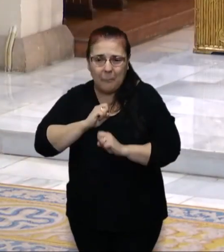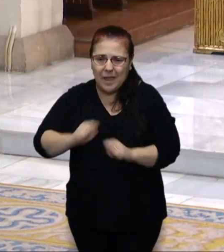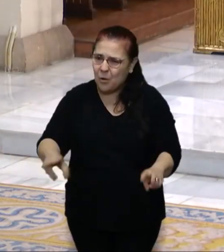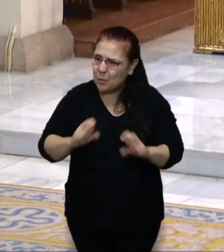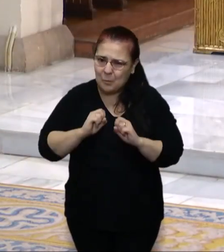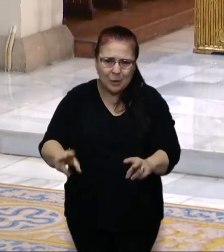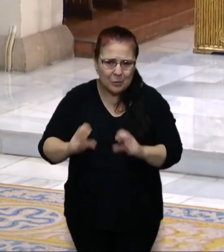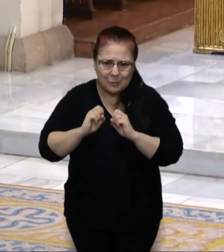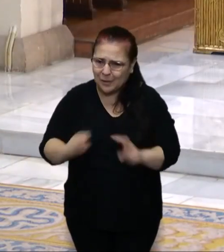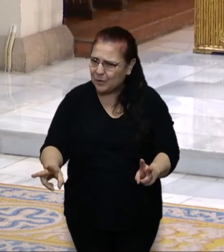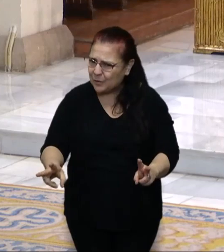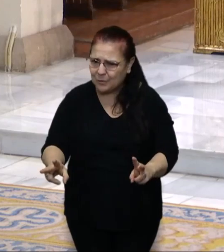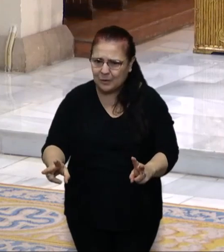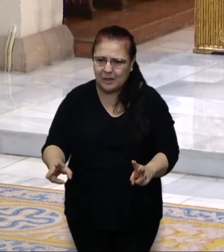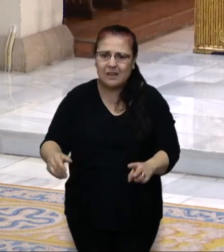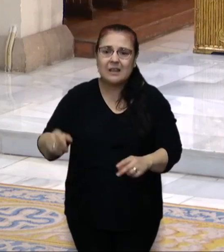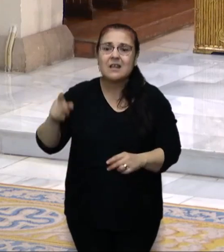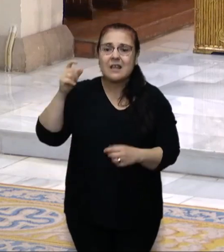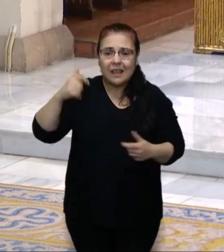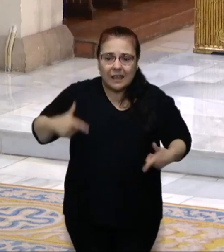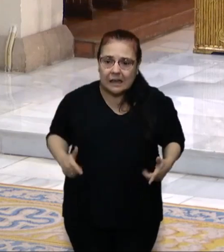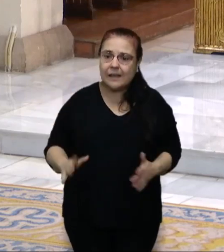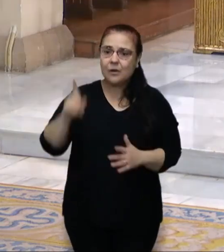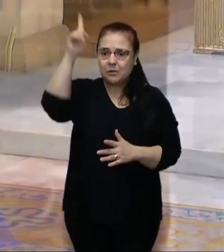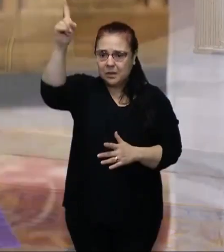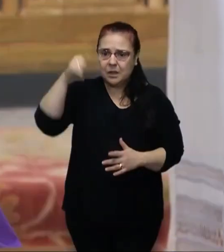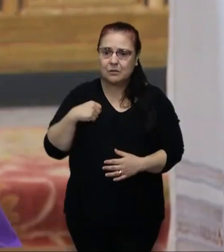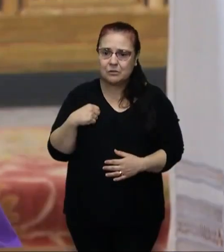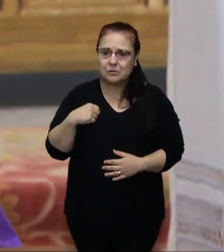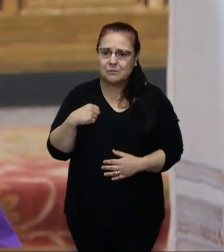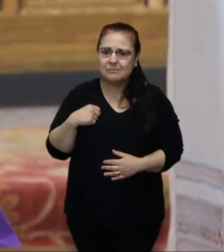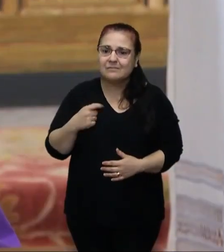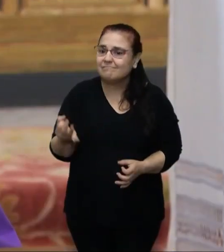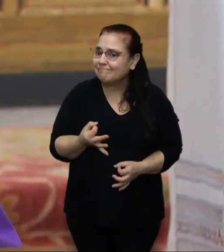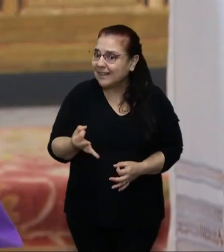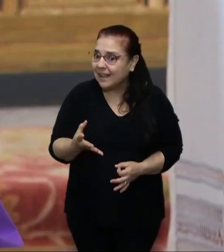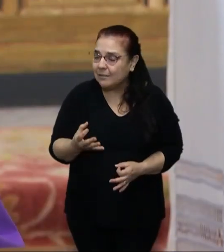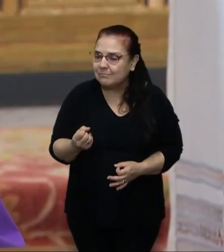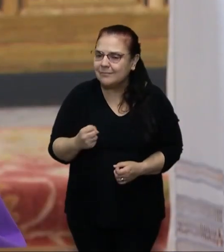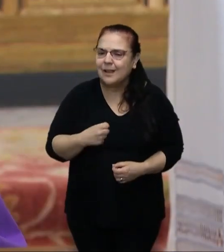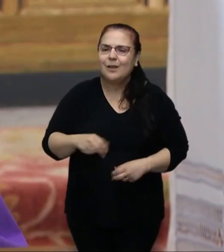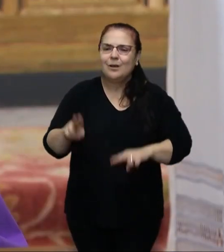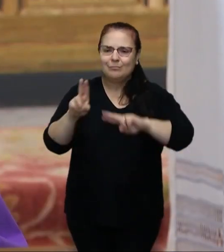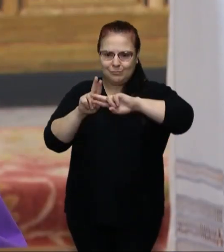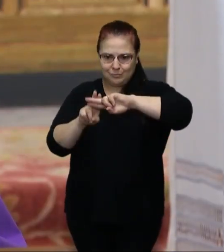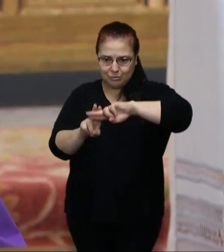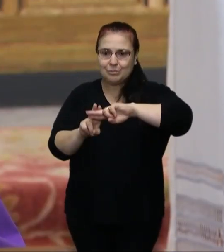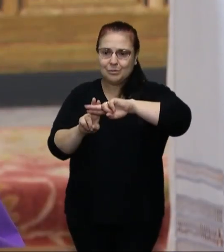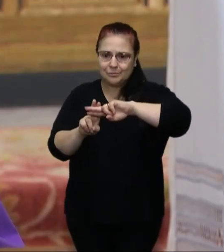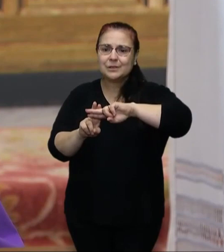Dios va a ser crucificado. Pero en la